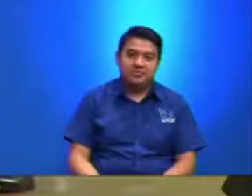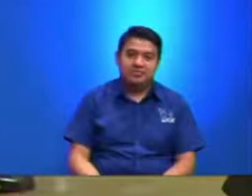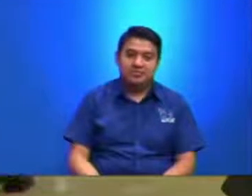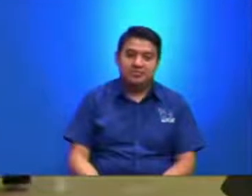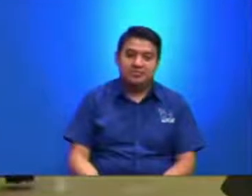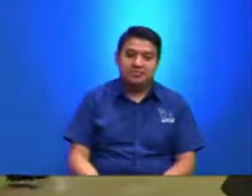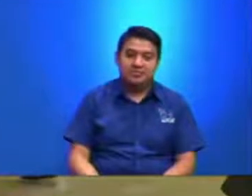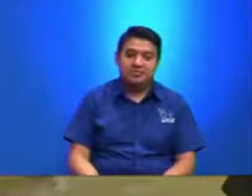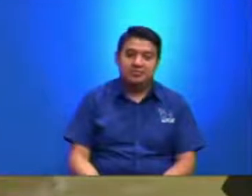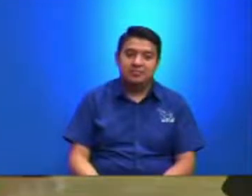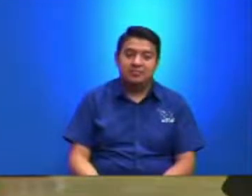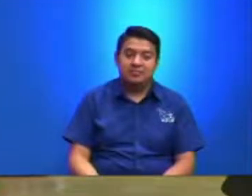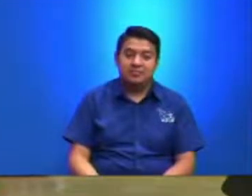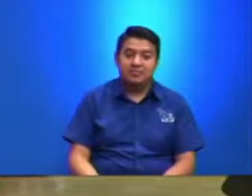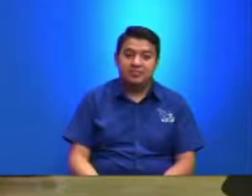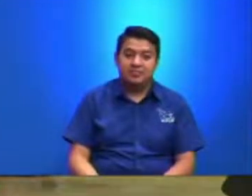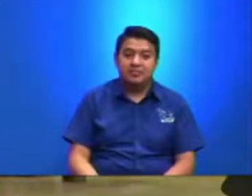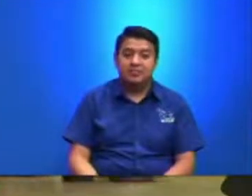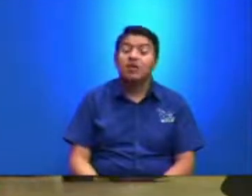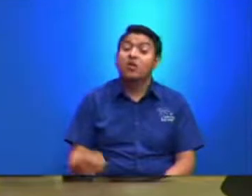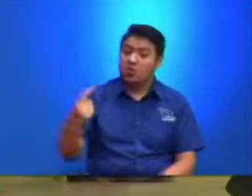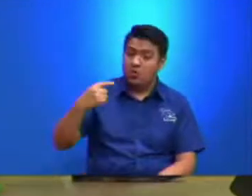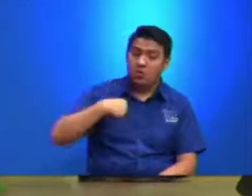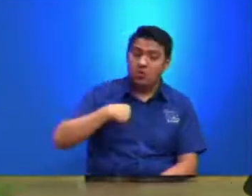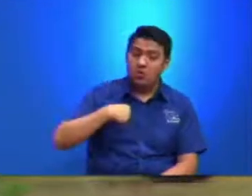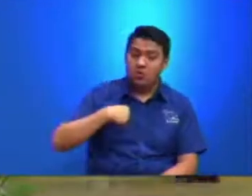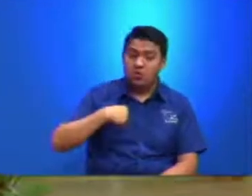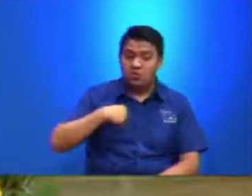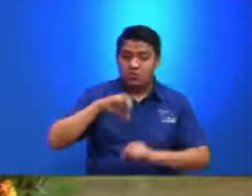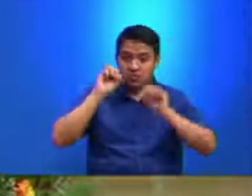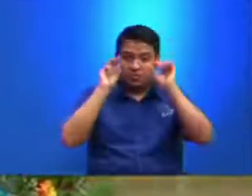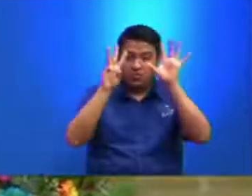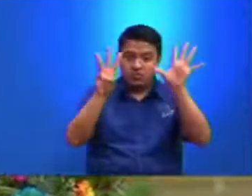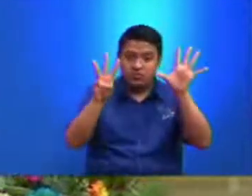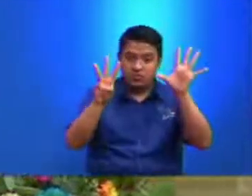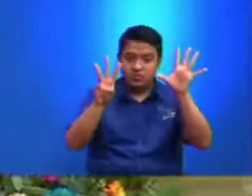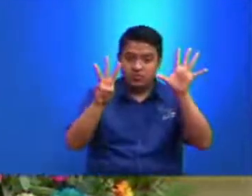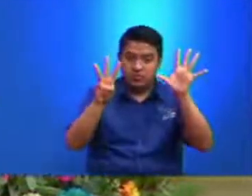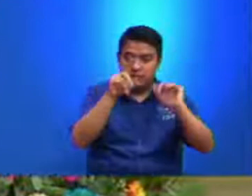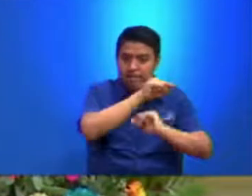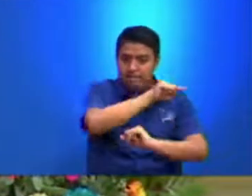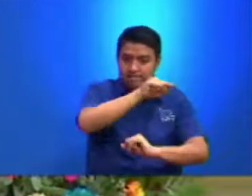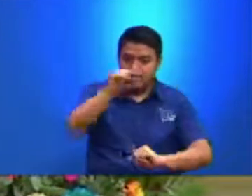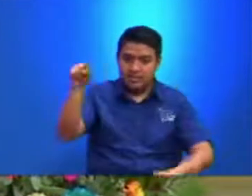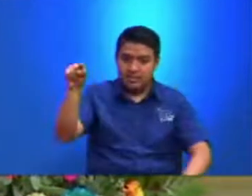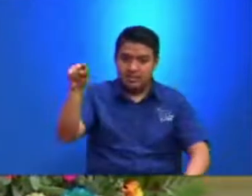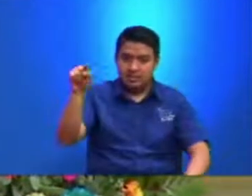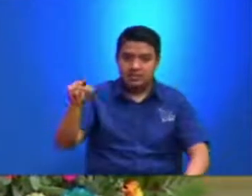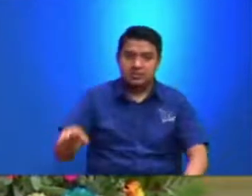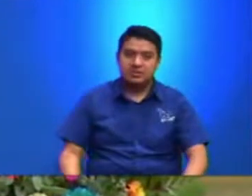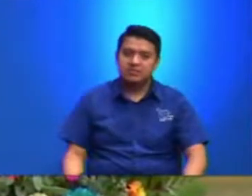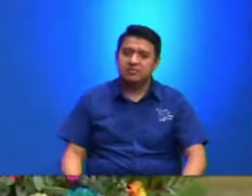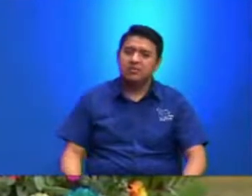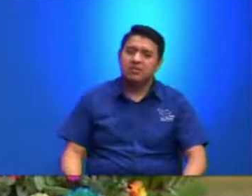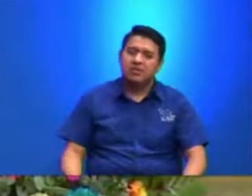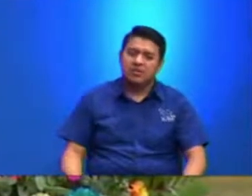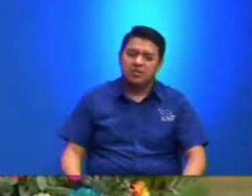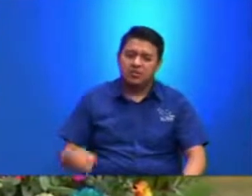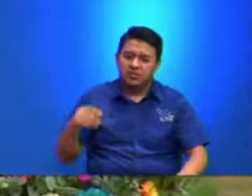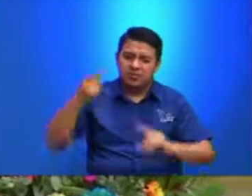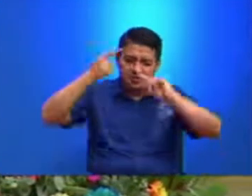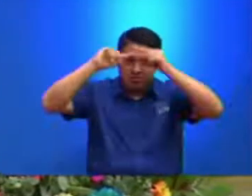Manzanas frescas, ah, pero sí fueron bien dolorosas. Estuve 8 meses... con grandes dolores de